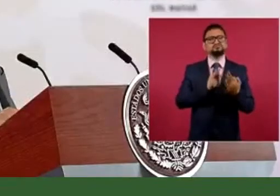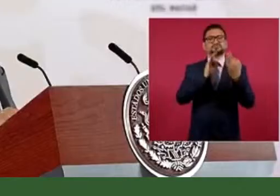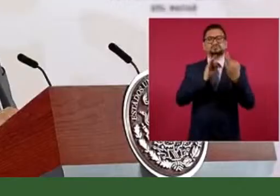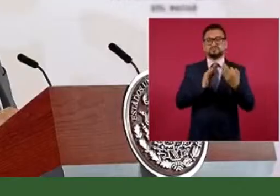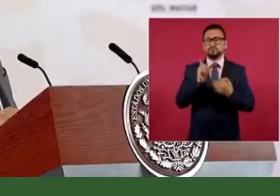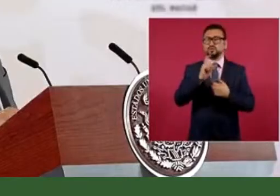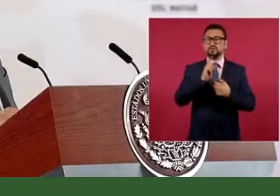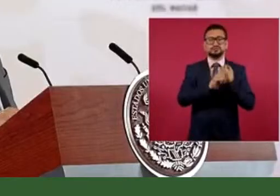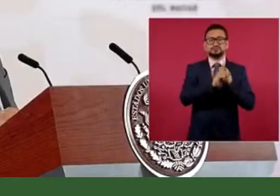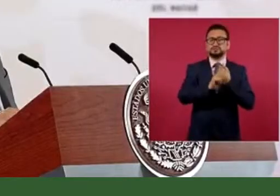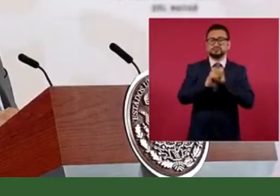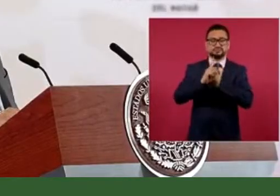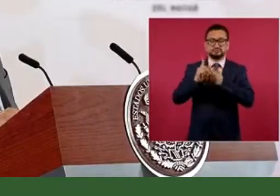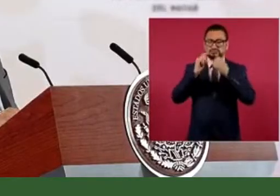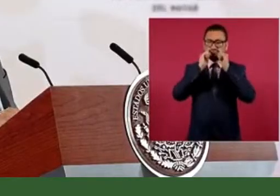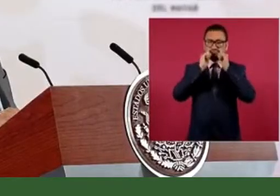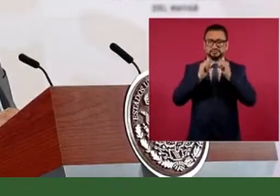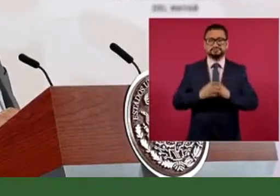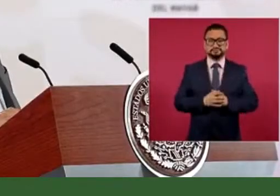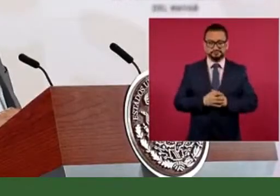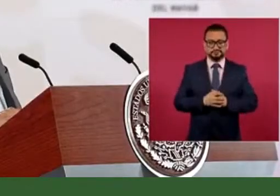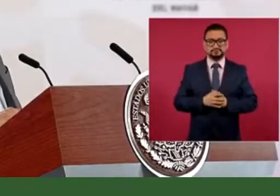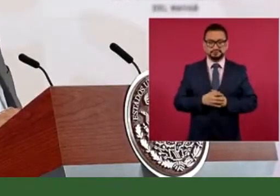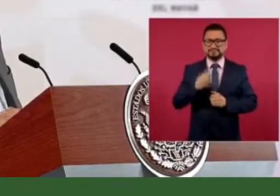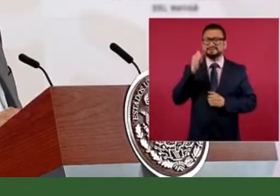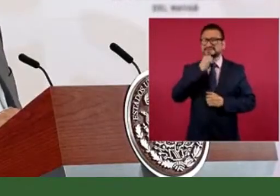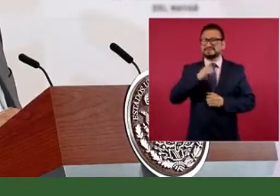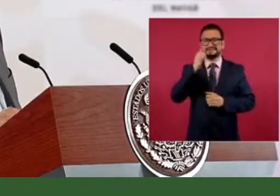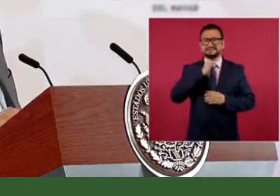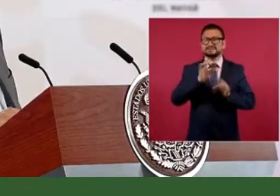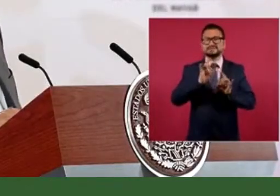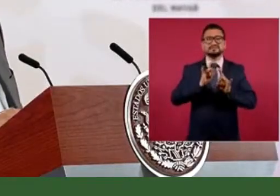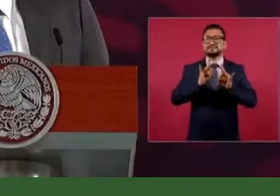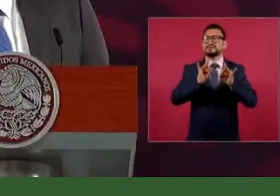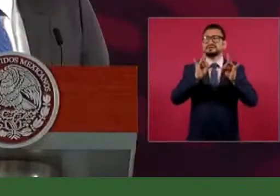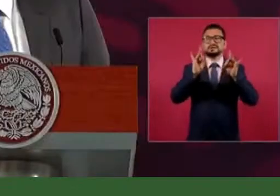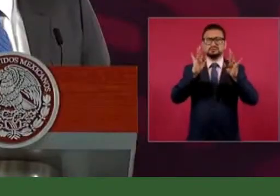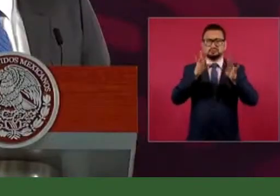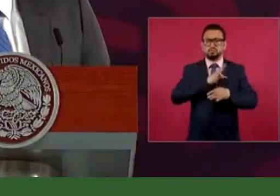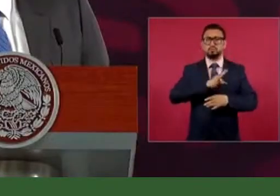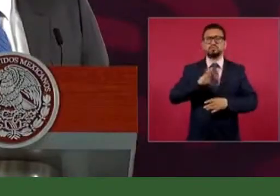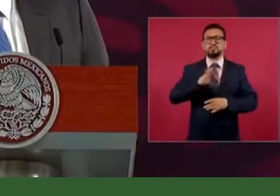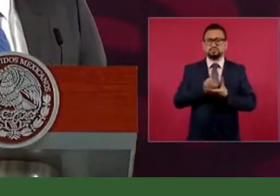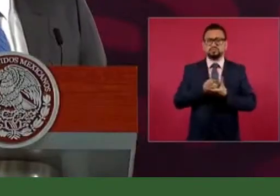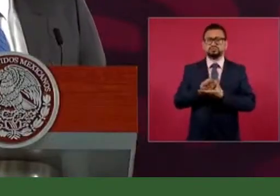las adversidades. Siempre hay salidas, siempre.